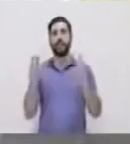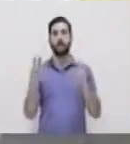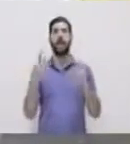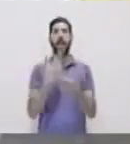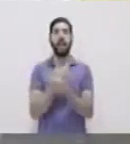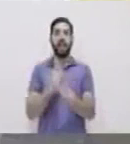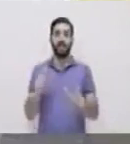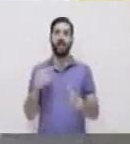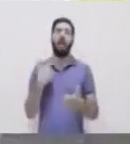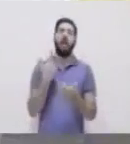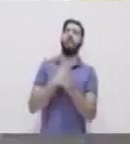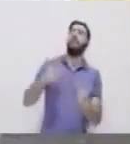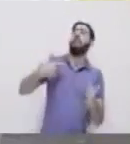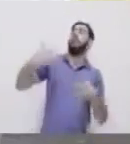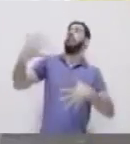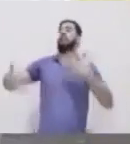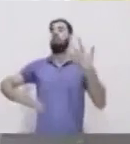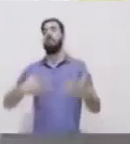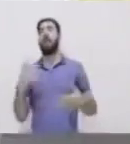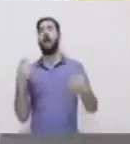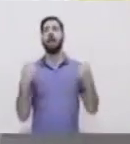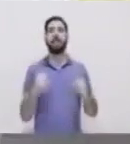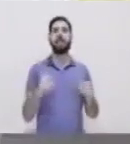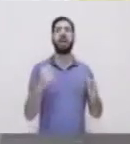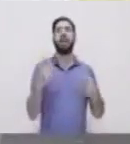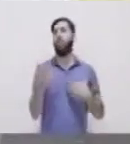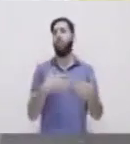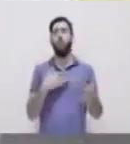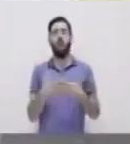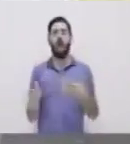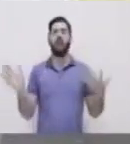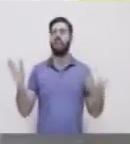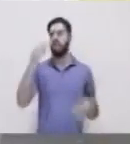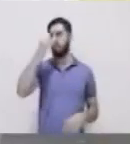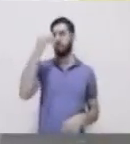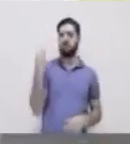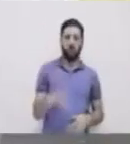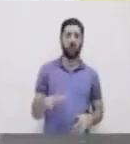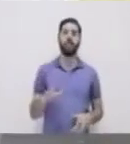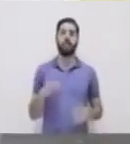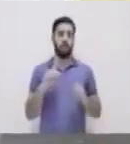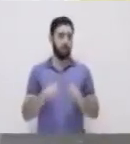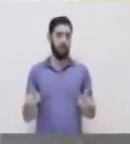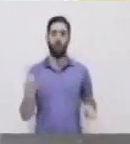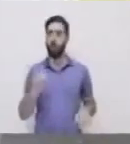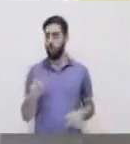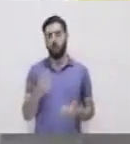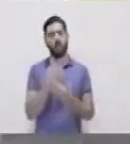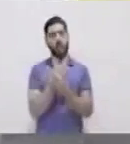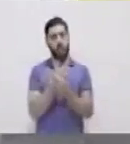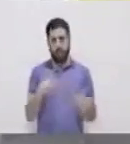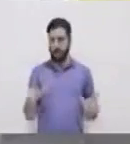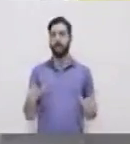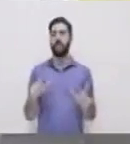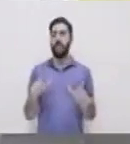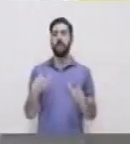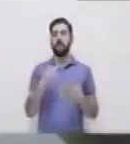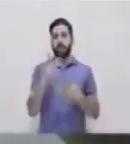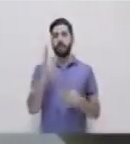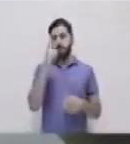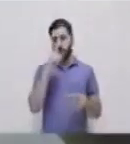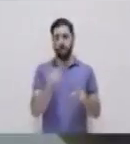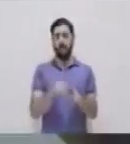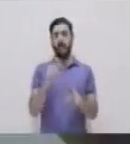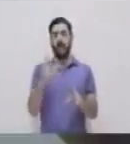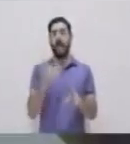libertad con el que pues ellos pueden salir, pueden hacer lo que quieran, pueden estar aquí, pueden estar allá, pero en realidad libertad va